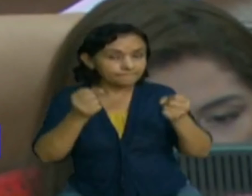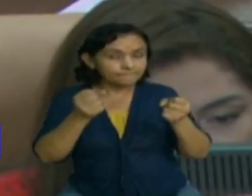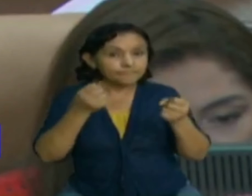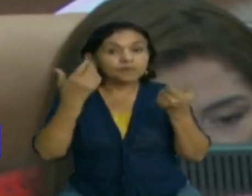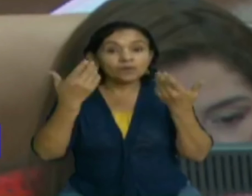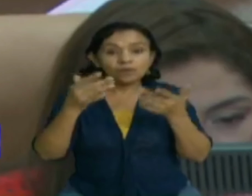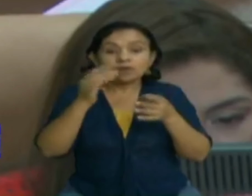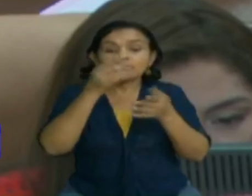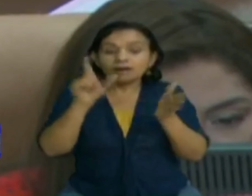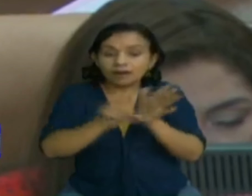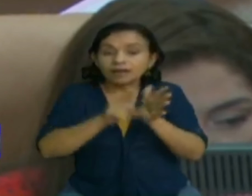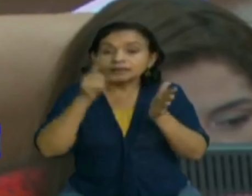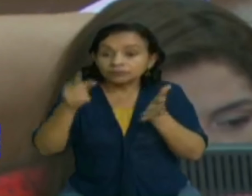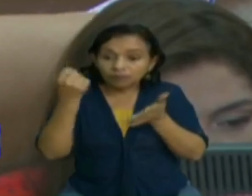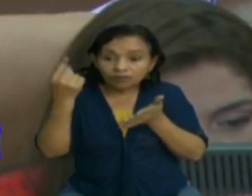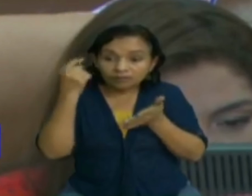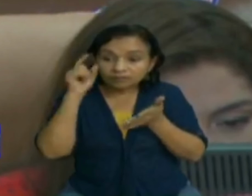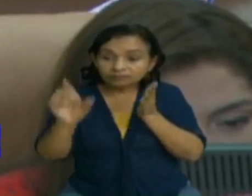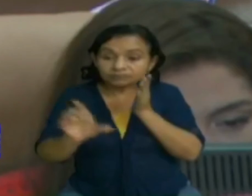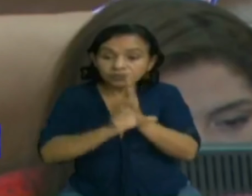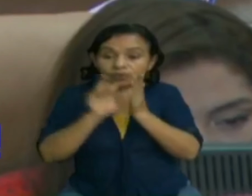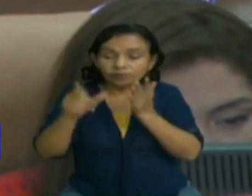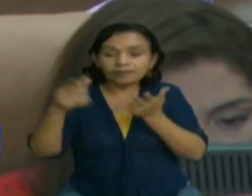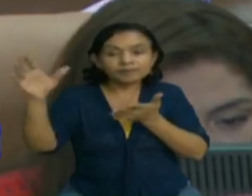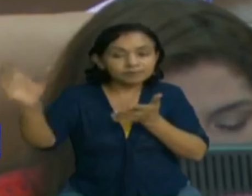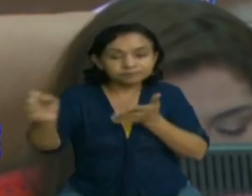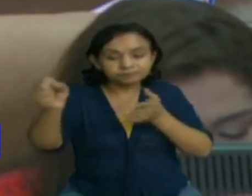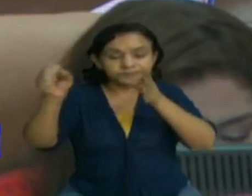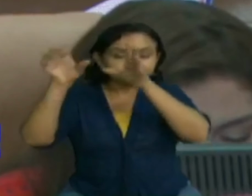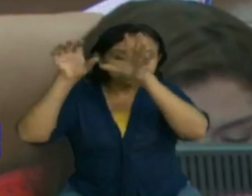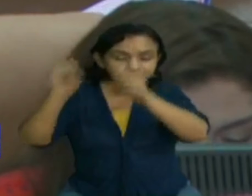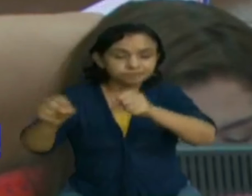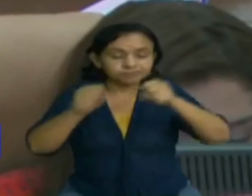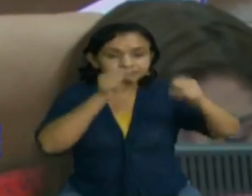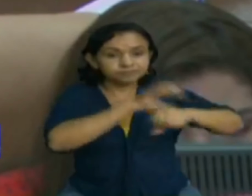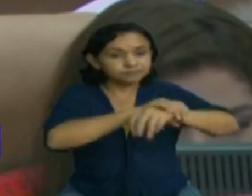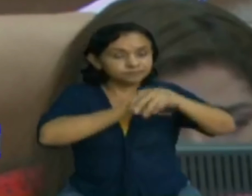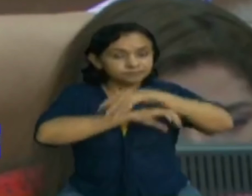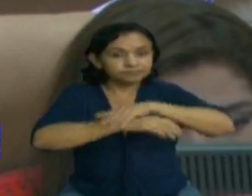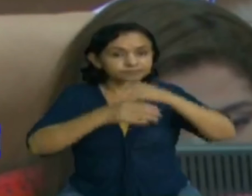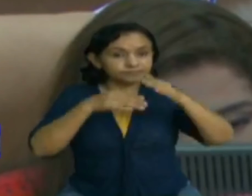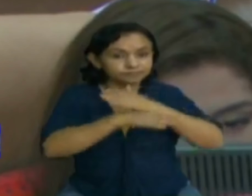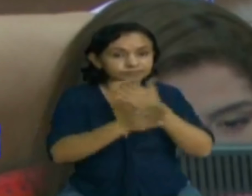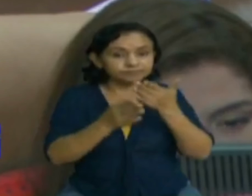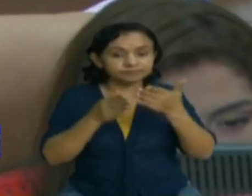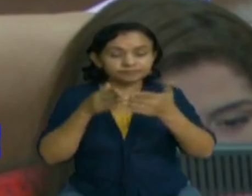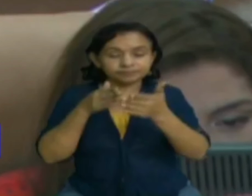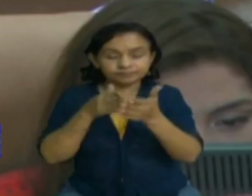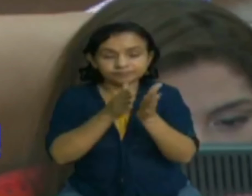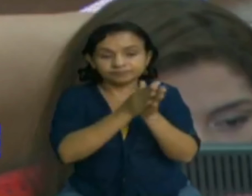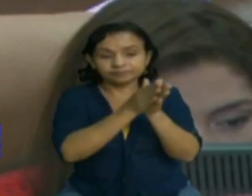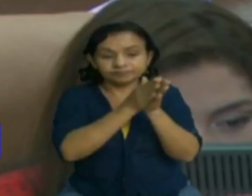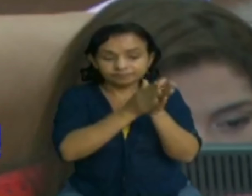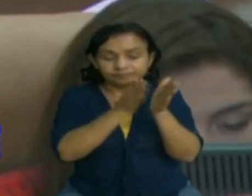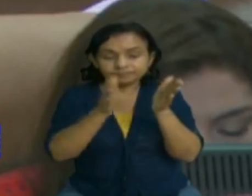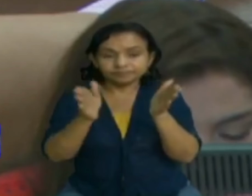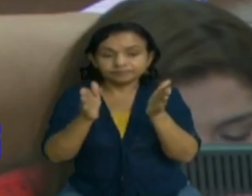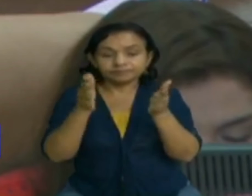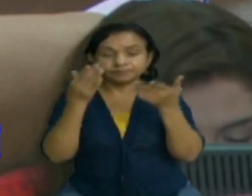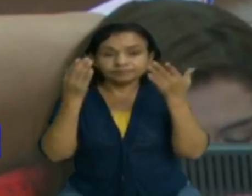fijadas por la ley. Y eso es lo que hace esta reforma: delimitar las causas